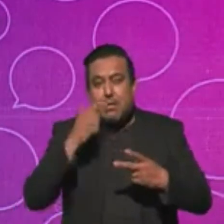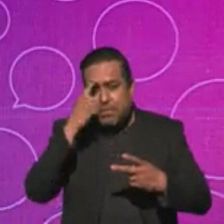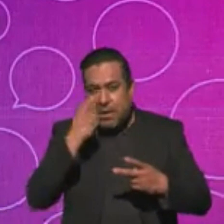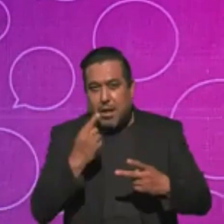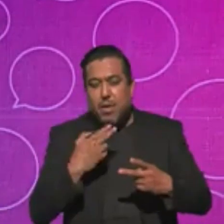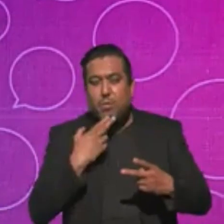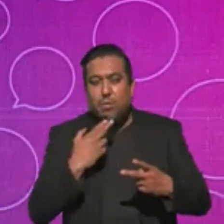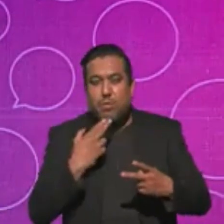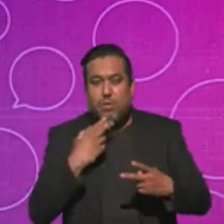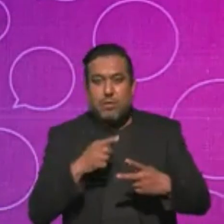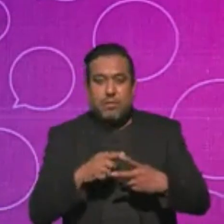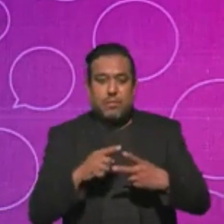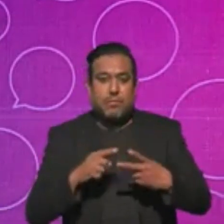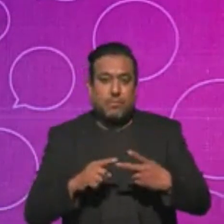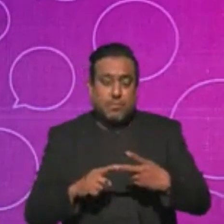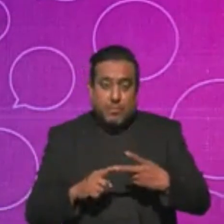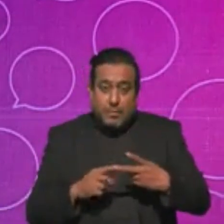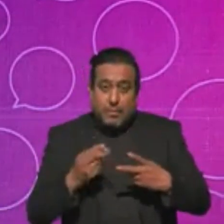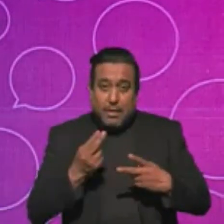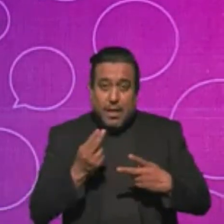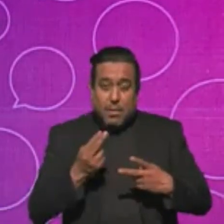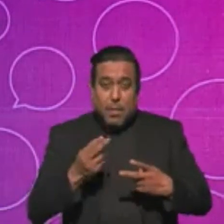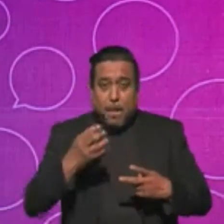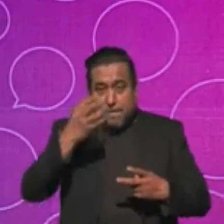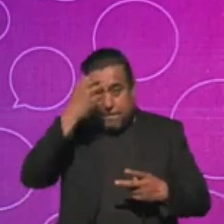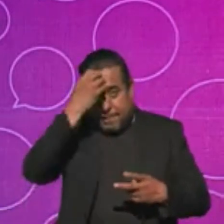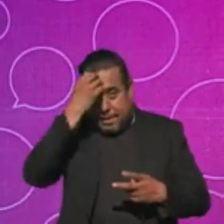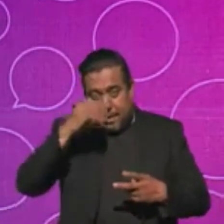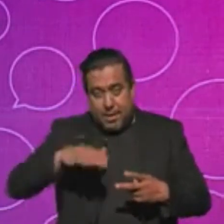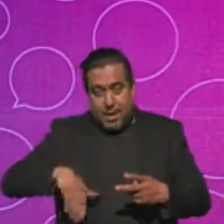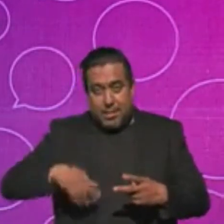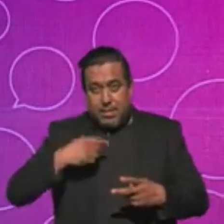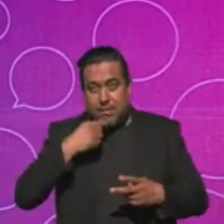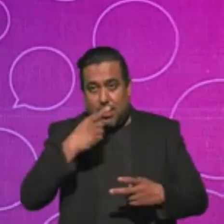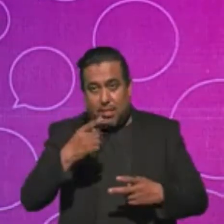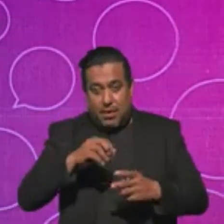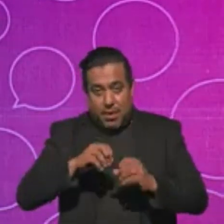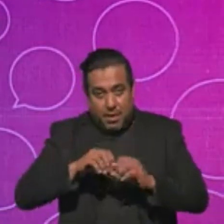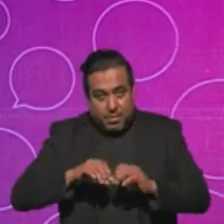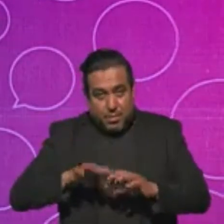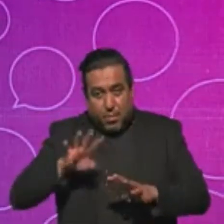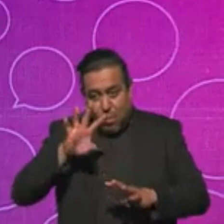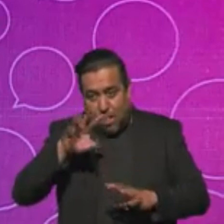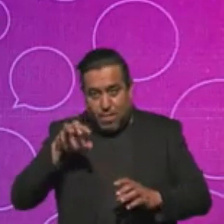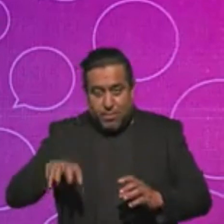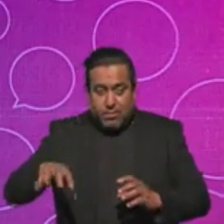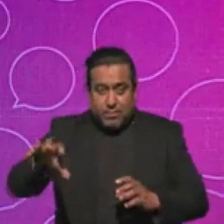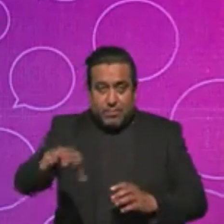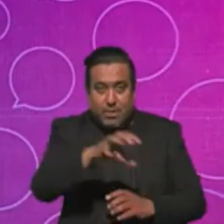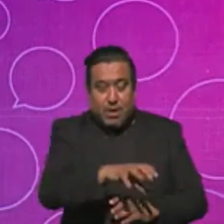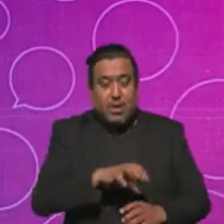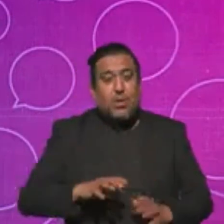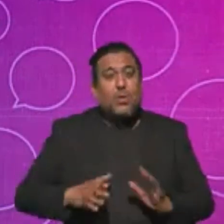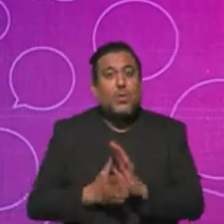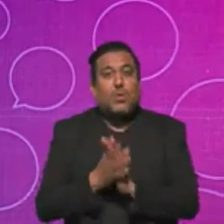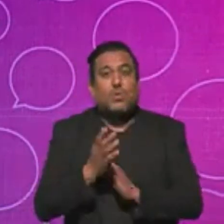el desarrollo de estos cuatro parques que también les hablé en los sectores en los segmentos Perdón anteriores el problema no